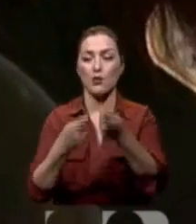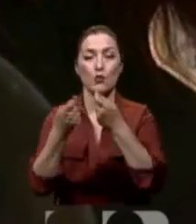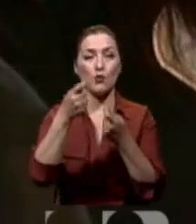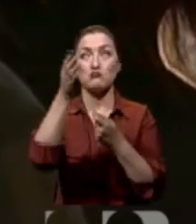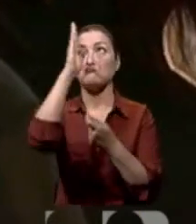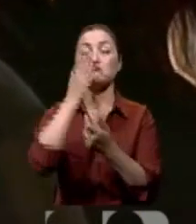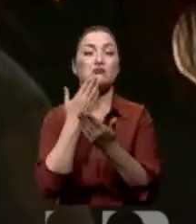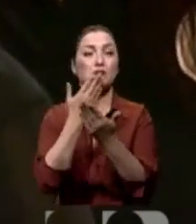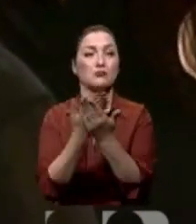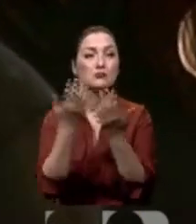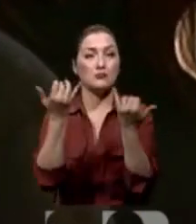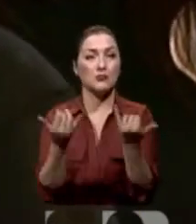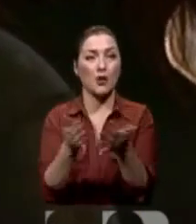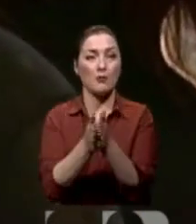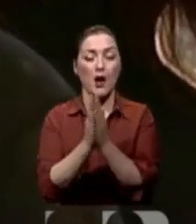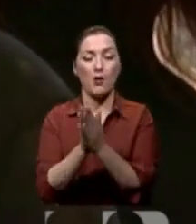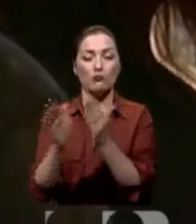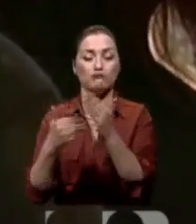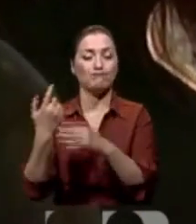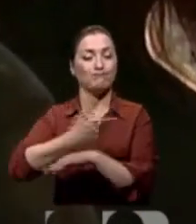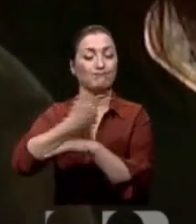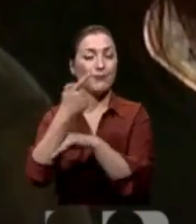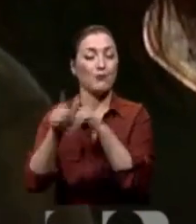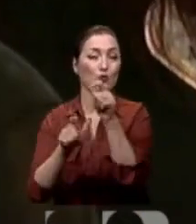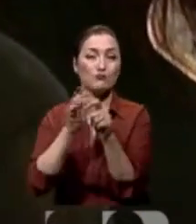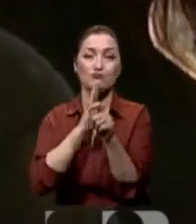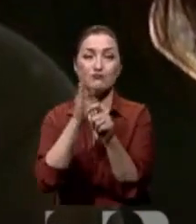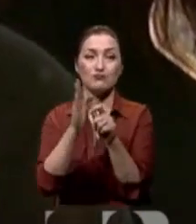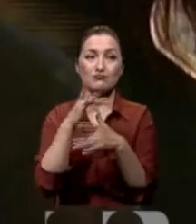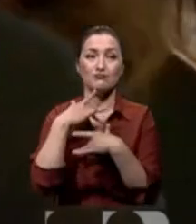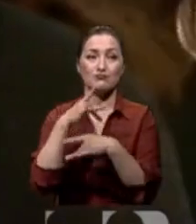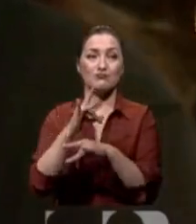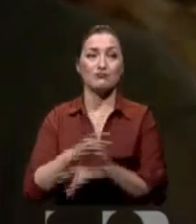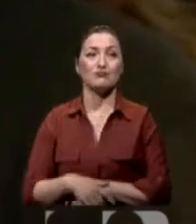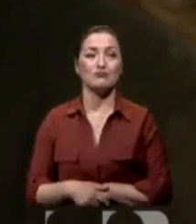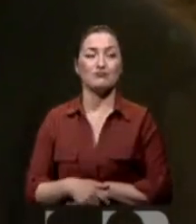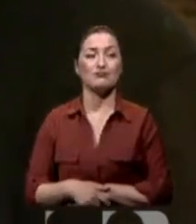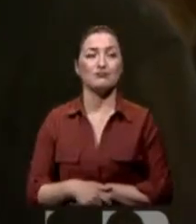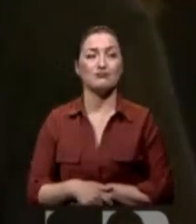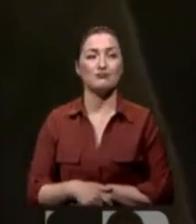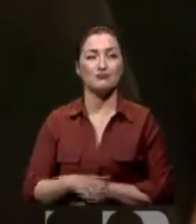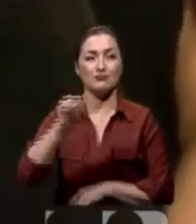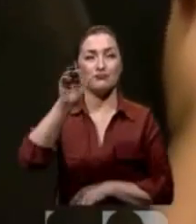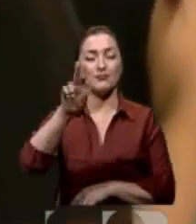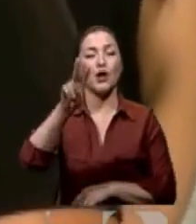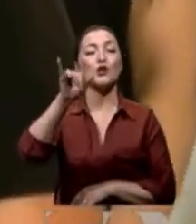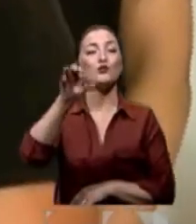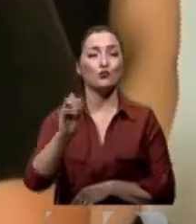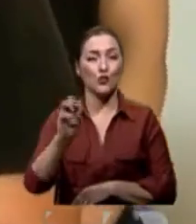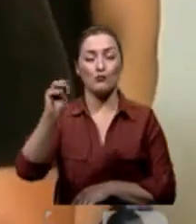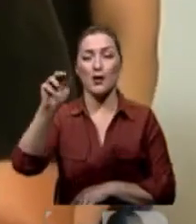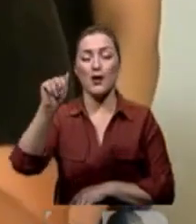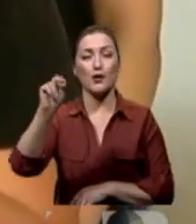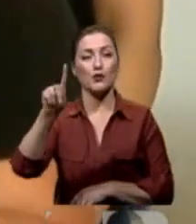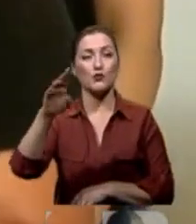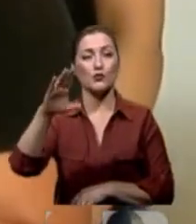Dios nosotros tenemos pedidos diarios, a nuestros clientes siempre están satisfechos. ¿Qué es Atavío y Manduca? Atavío y Manduca son